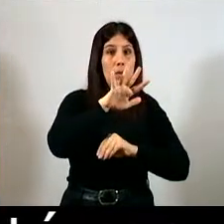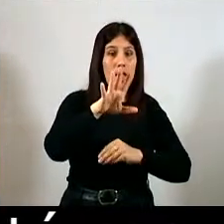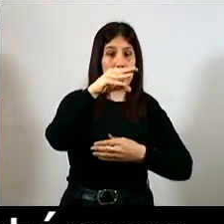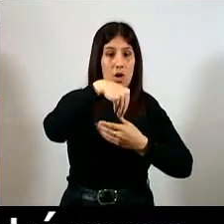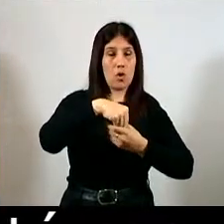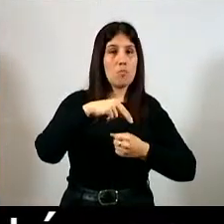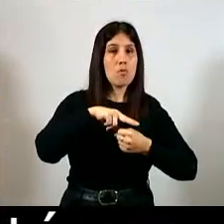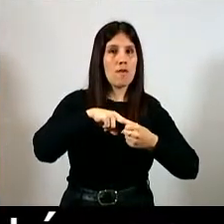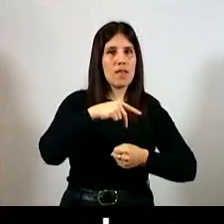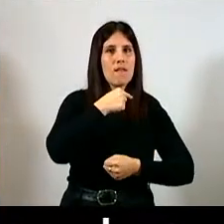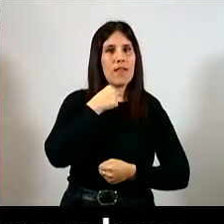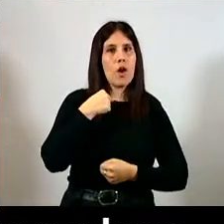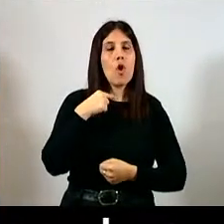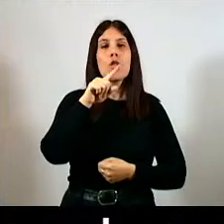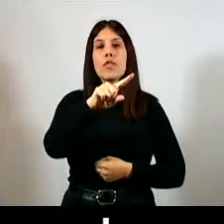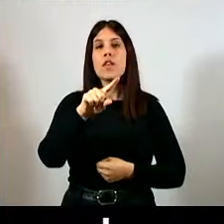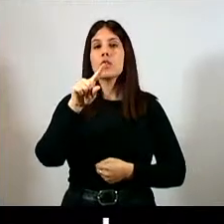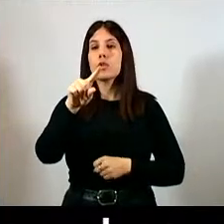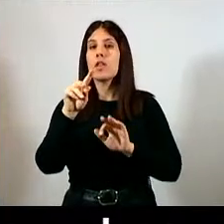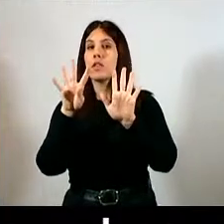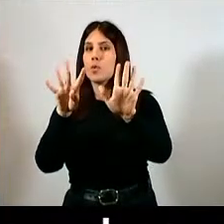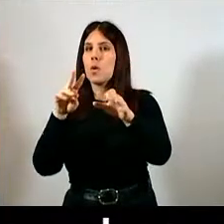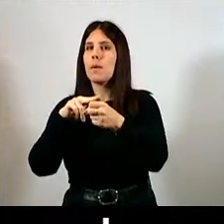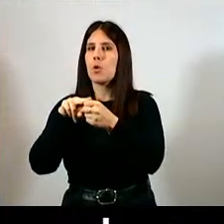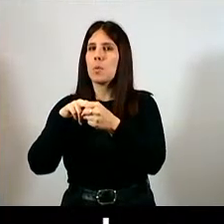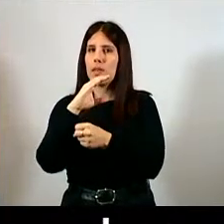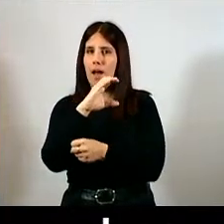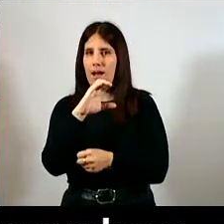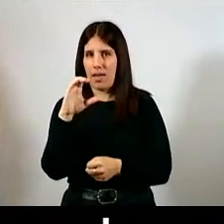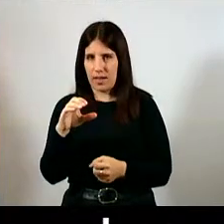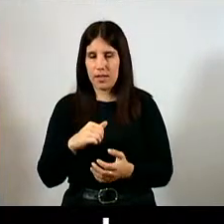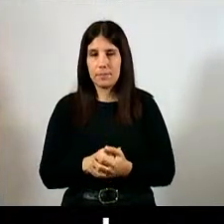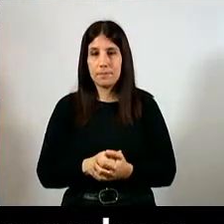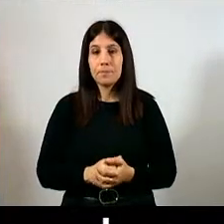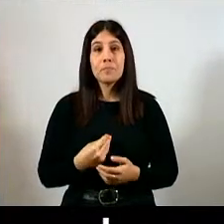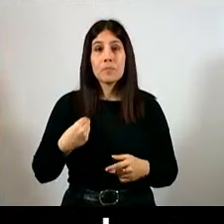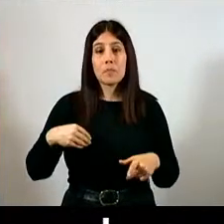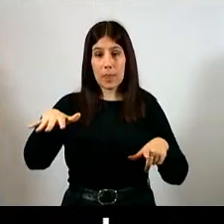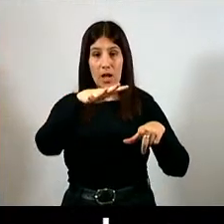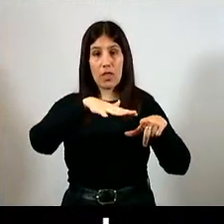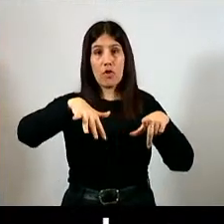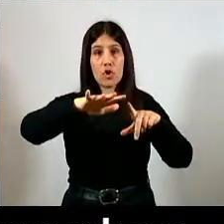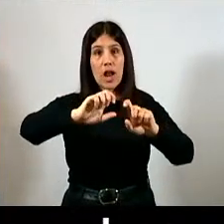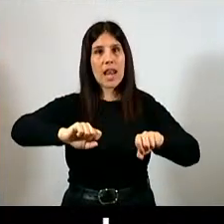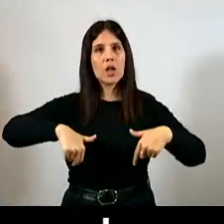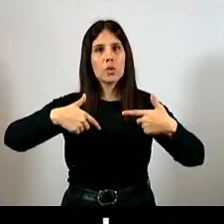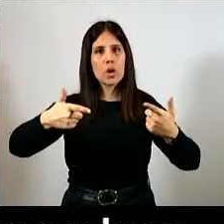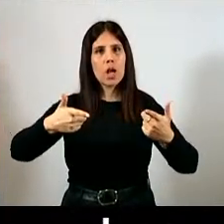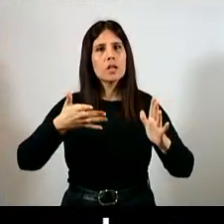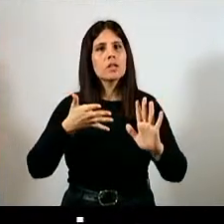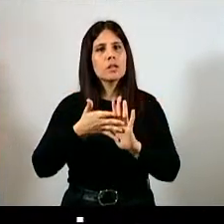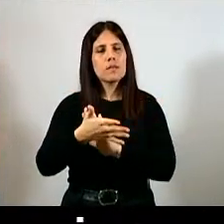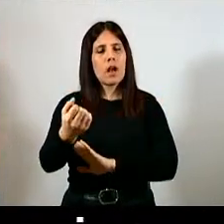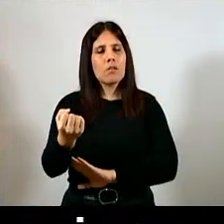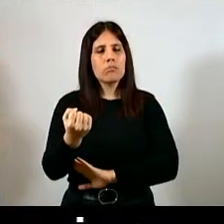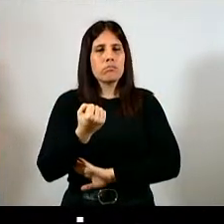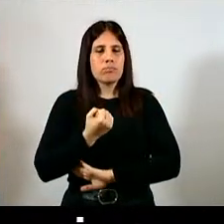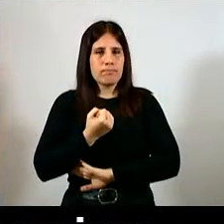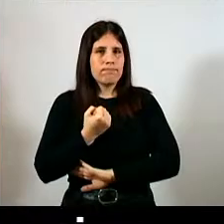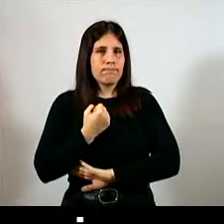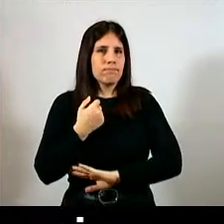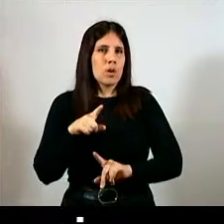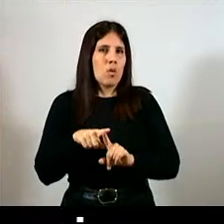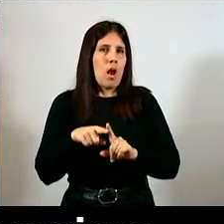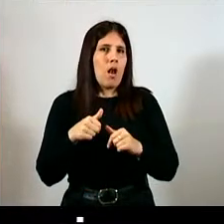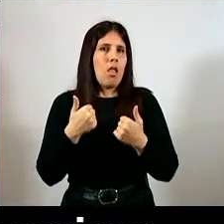y 119 en la provincia de Cáceres. Estos espacios naturales realizan una importante aportación a la sociedad y,